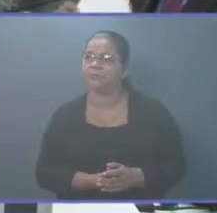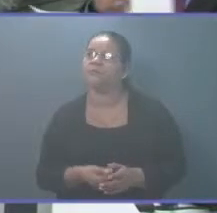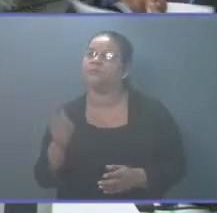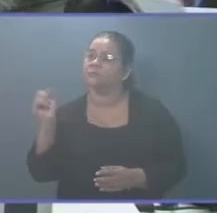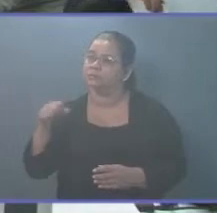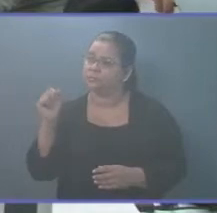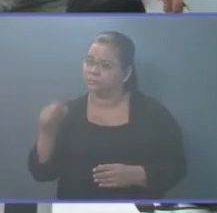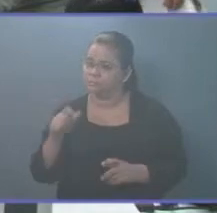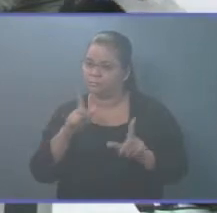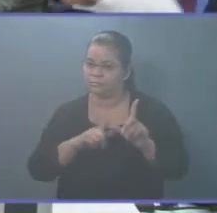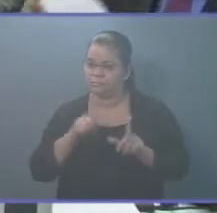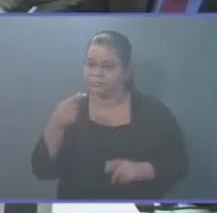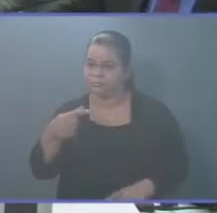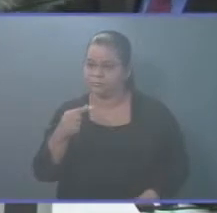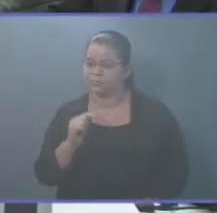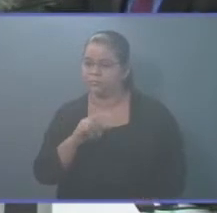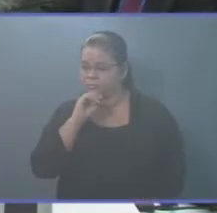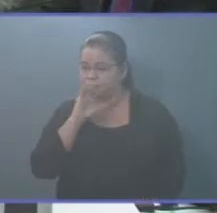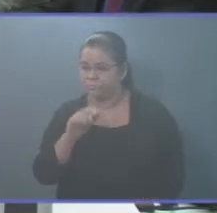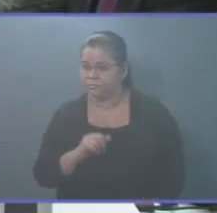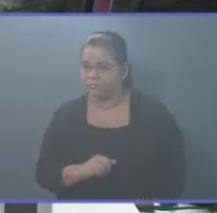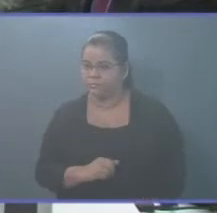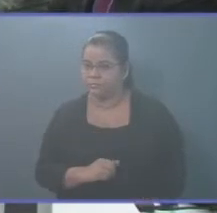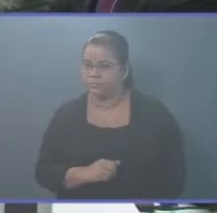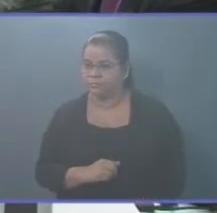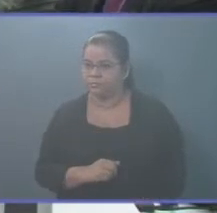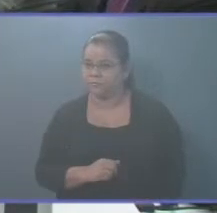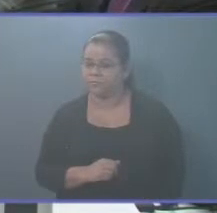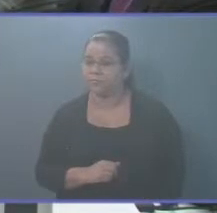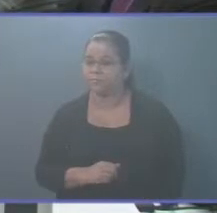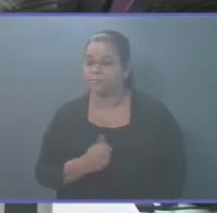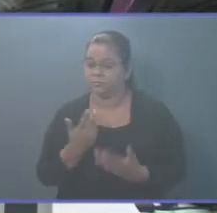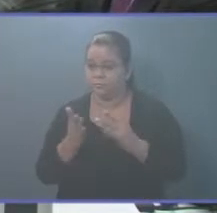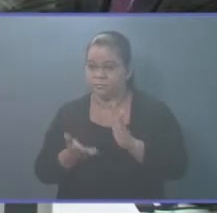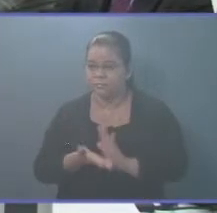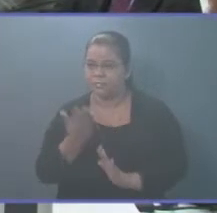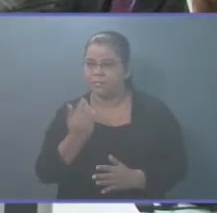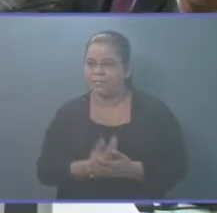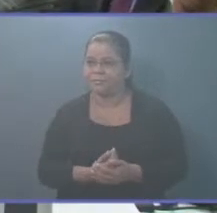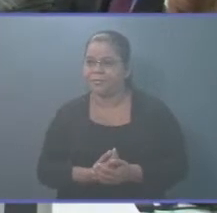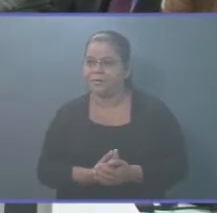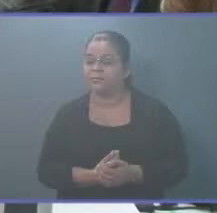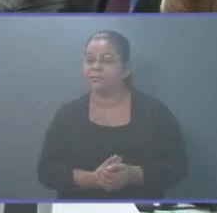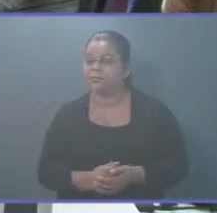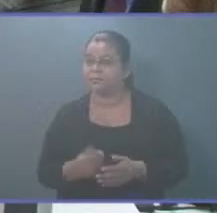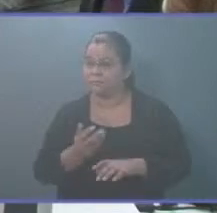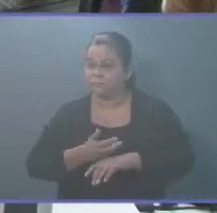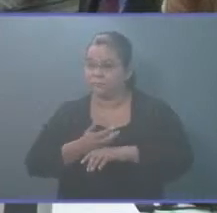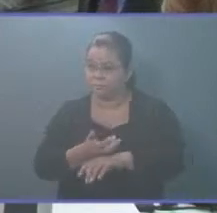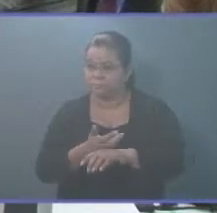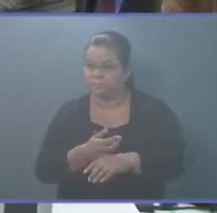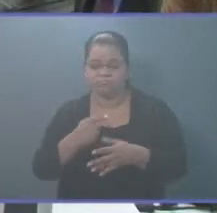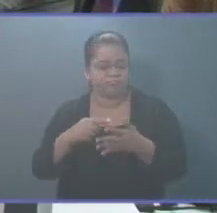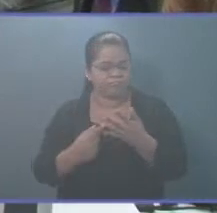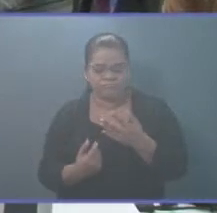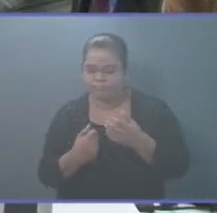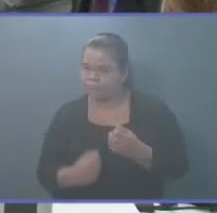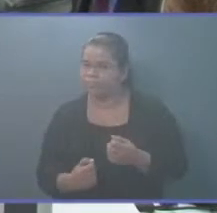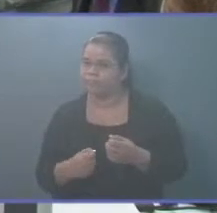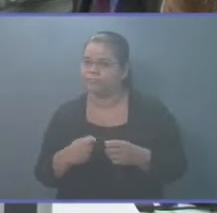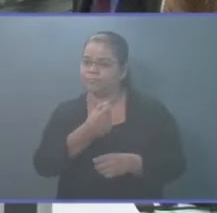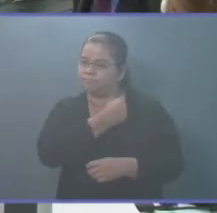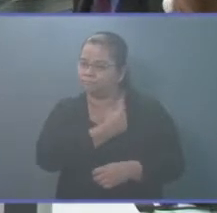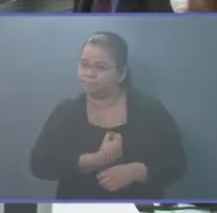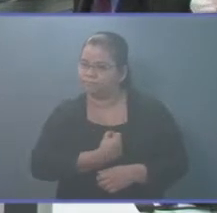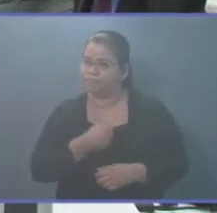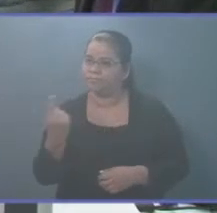Únicamente en el literal G, cuando dice que las personas objeto de tráfico ilegal sufran. Ajá, solo